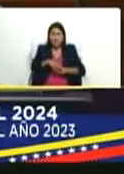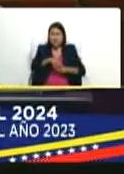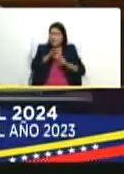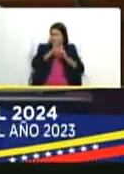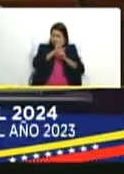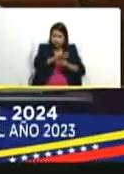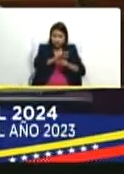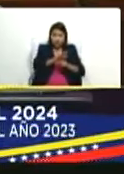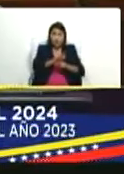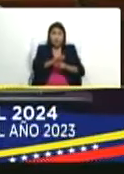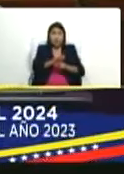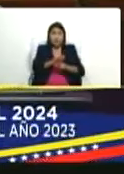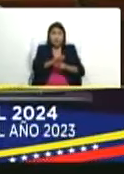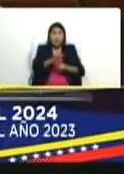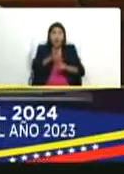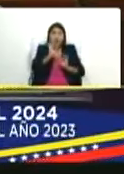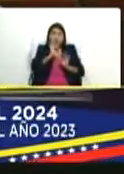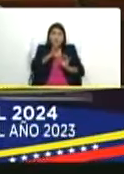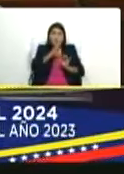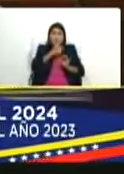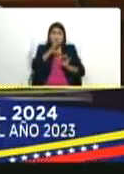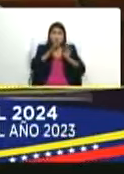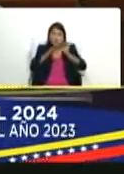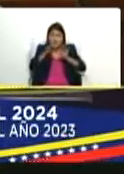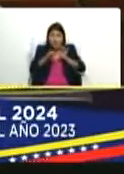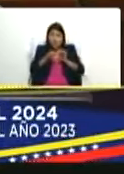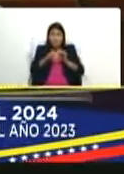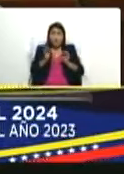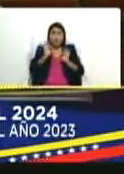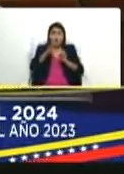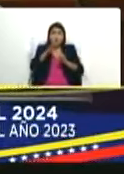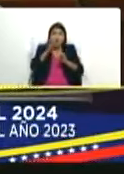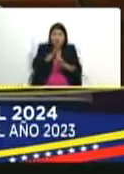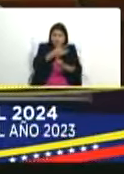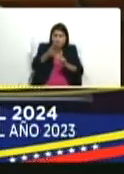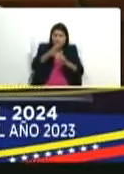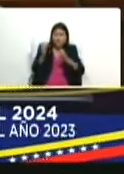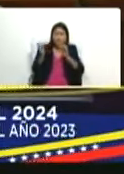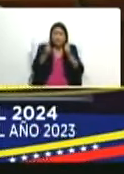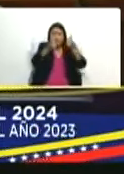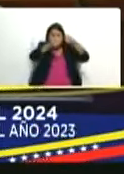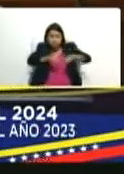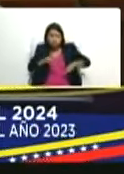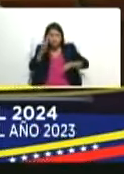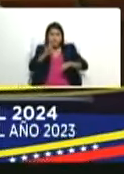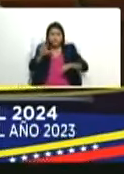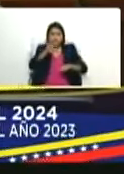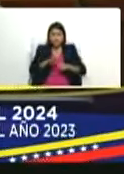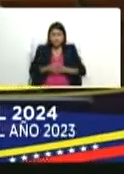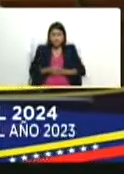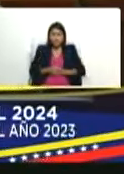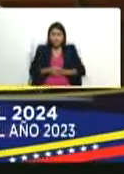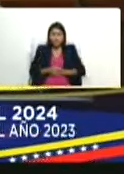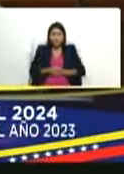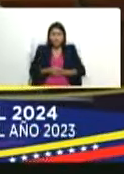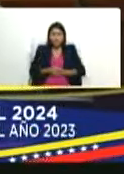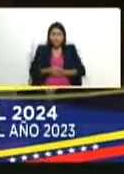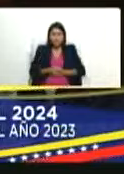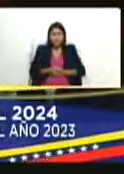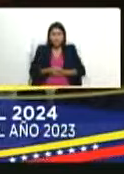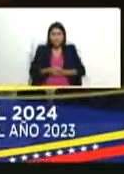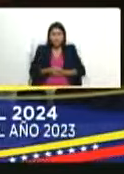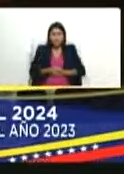opresión, injusticia y cualquier forma de violencia o desestabilización que atente contra la